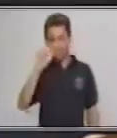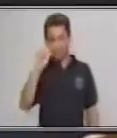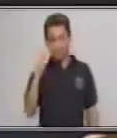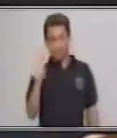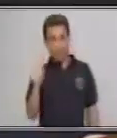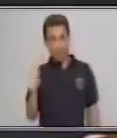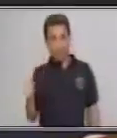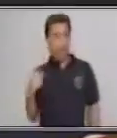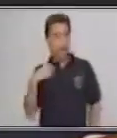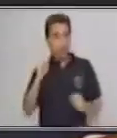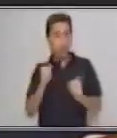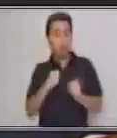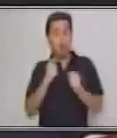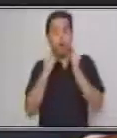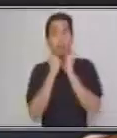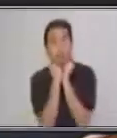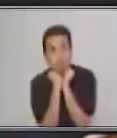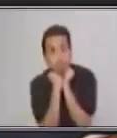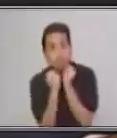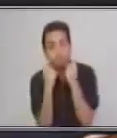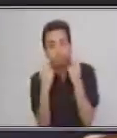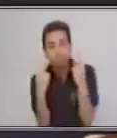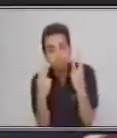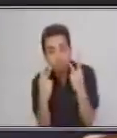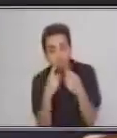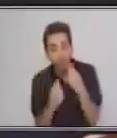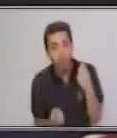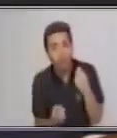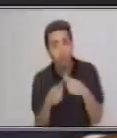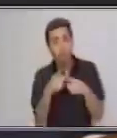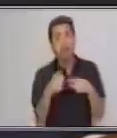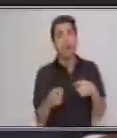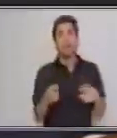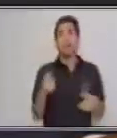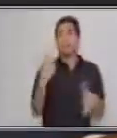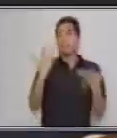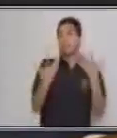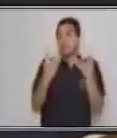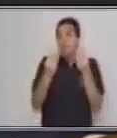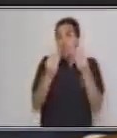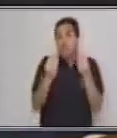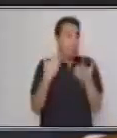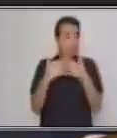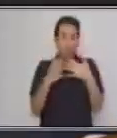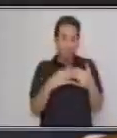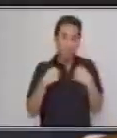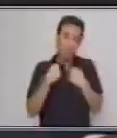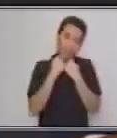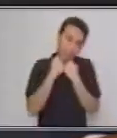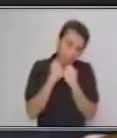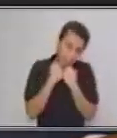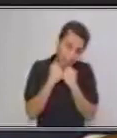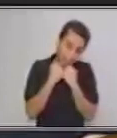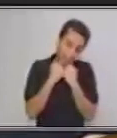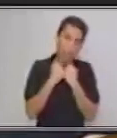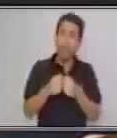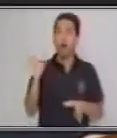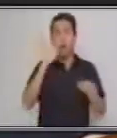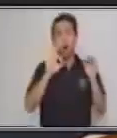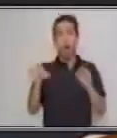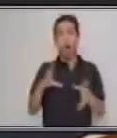pero escuchar contándolas, y más cuando es alrededor de la fogata. Es genial, ¿verdad que sí? La